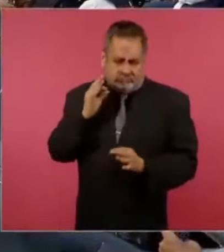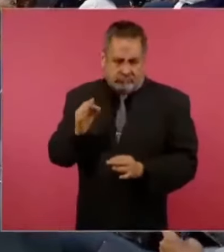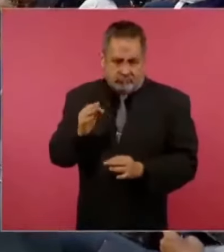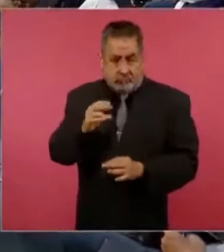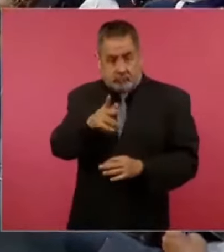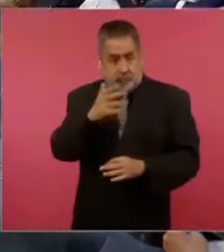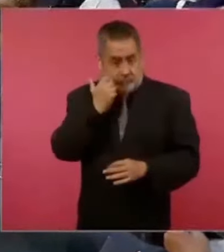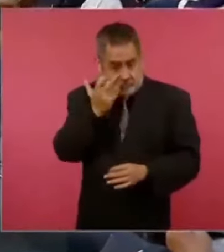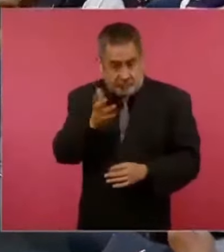los demás,